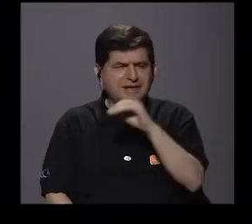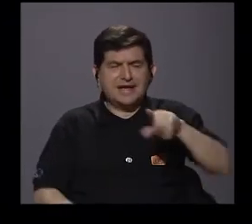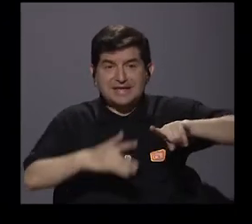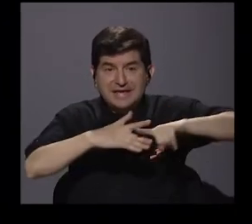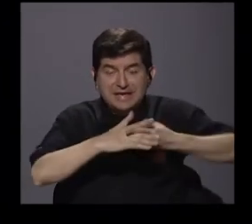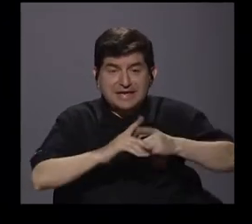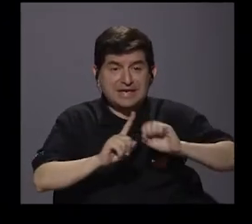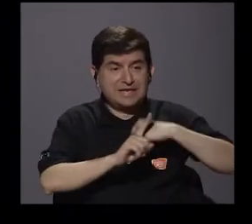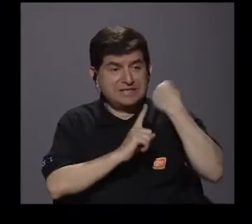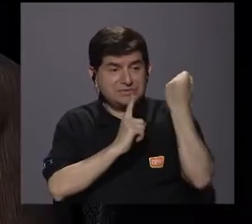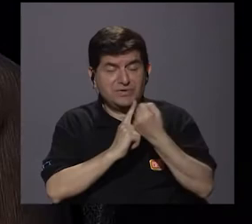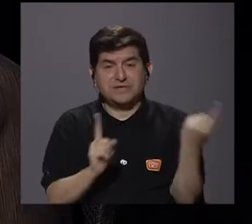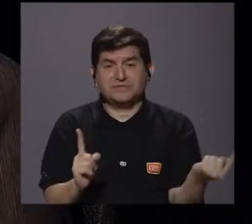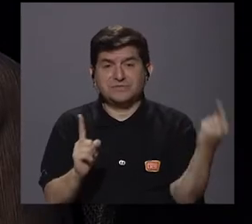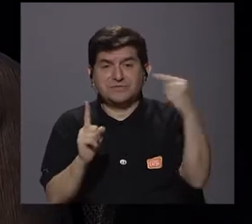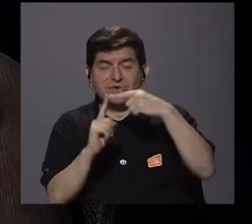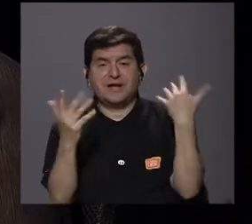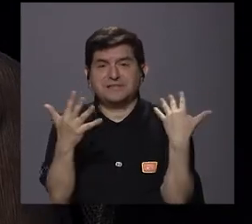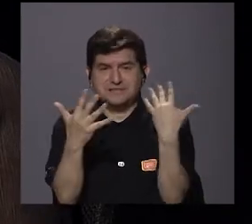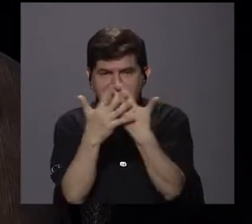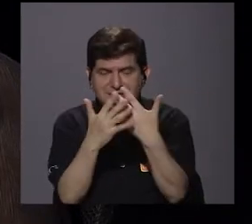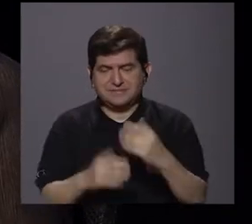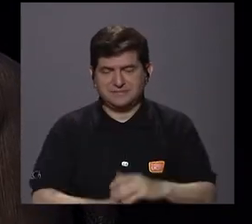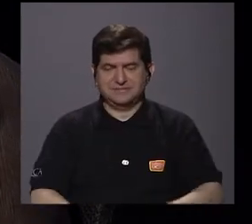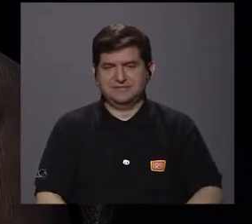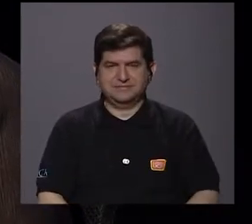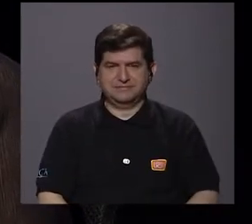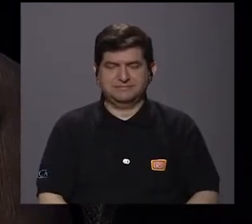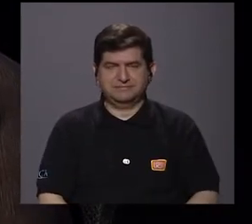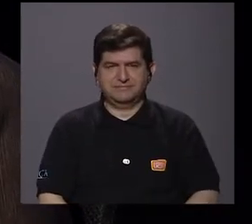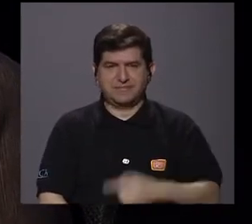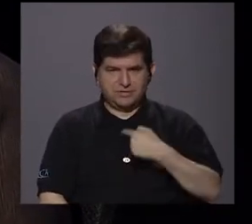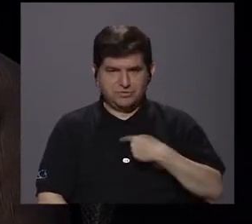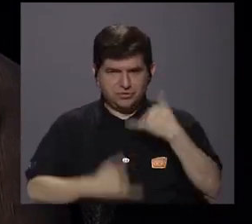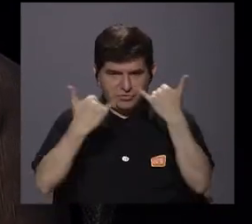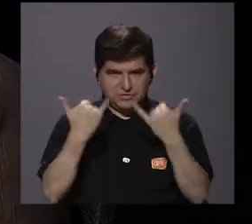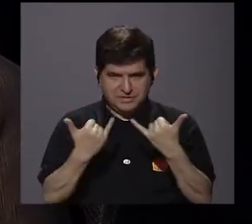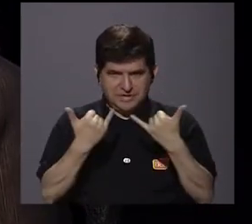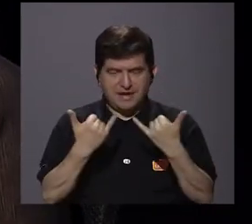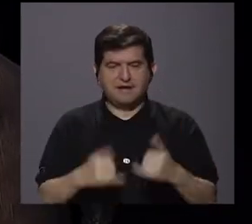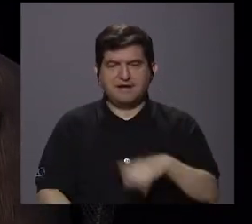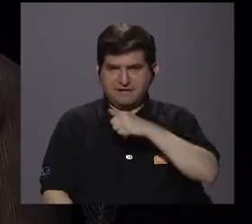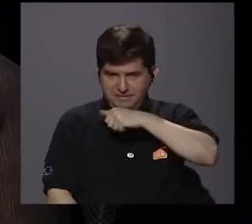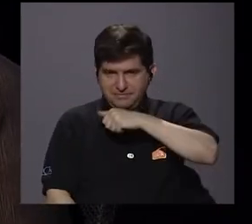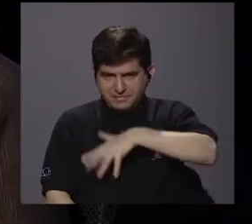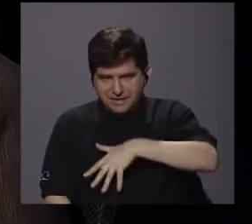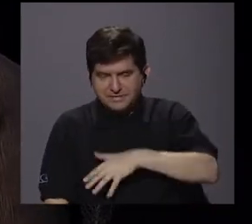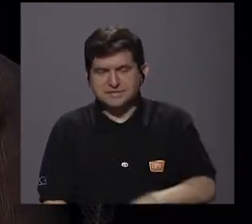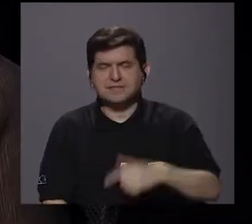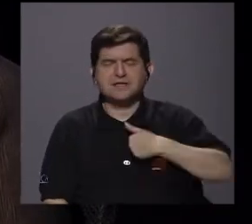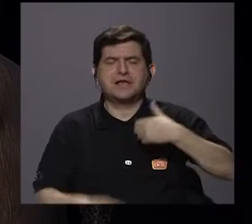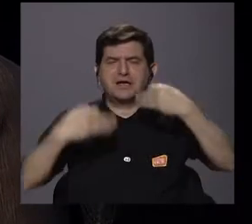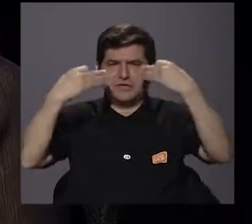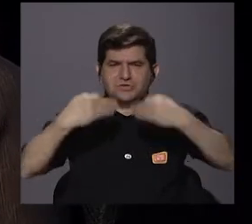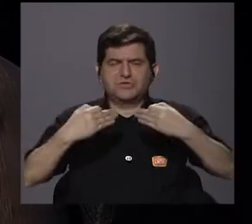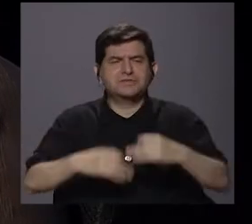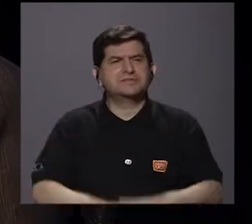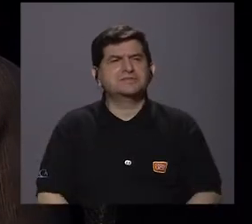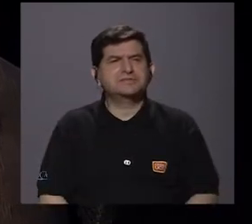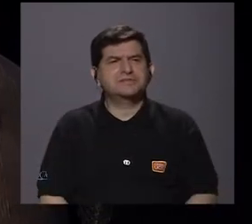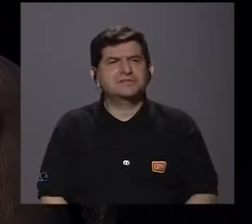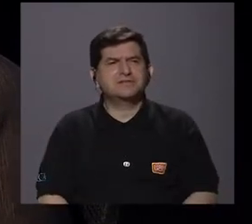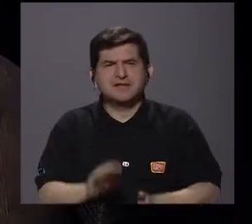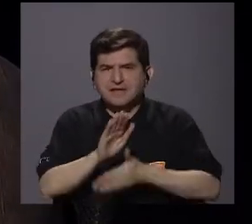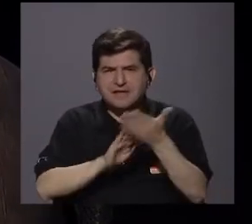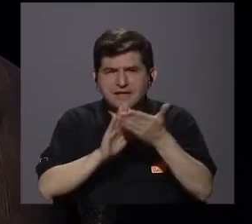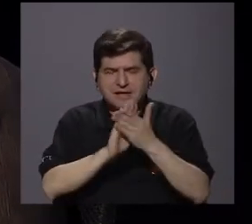que inclusive le llevó a la cárcel. Bueno, cuando llegué a Palestina, decidí irme